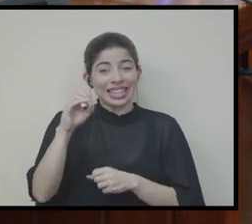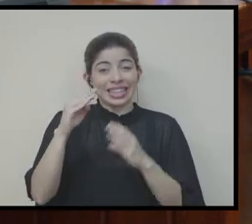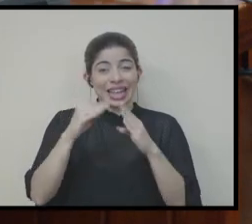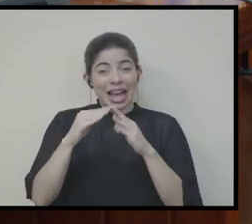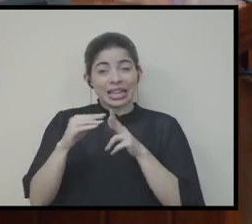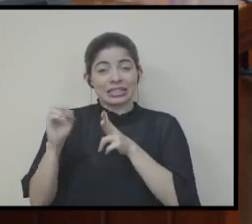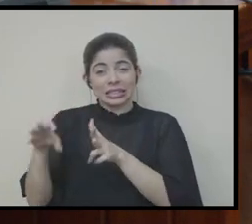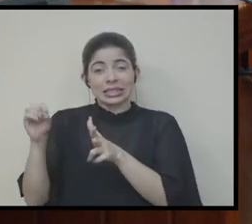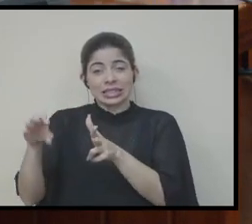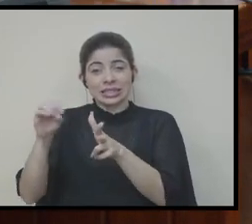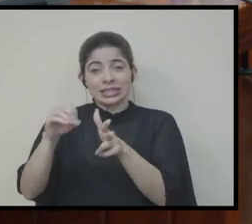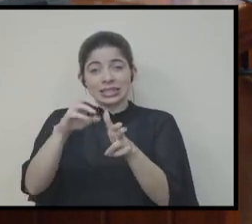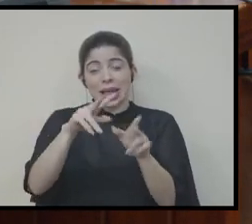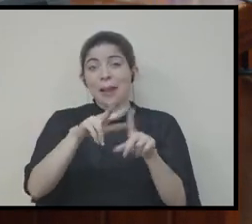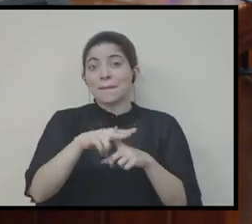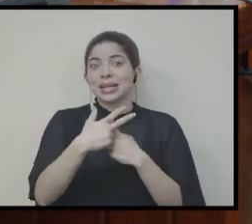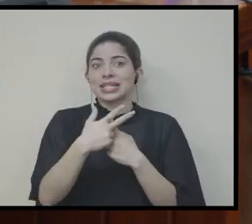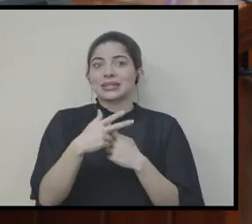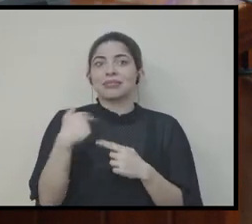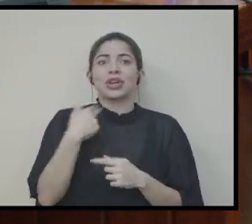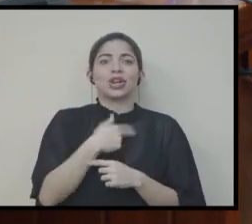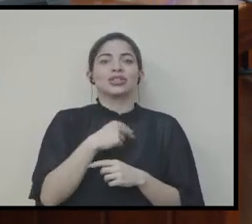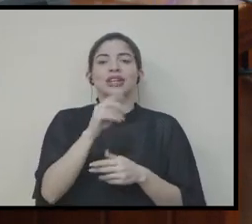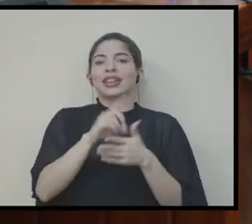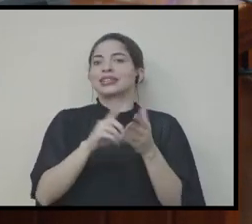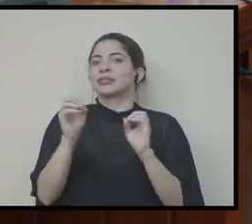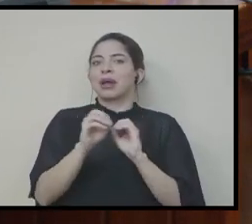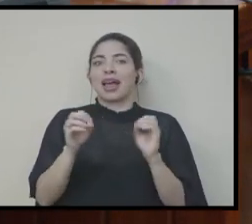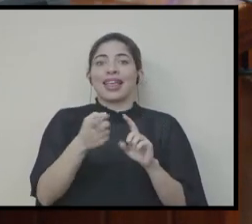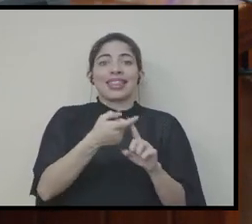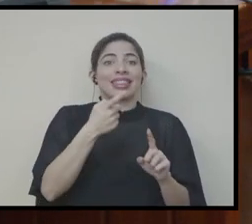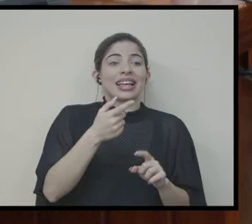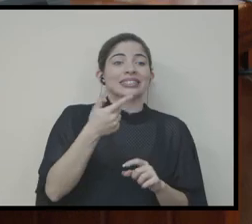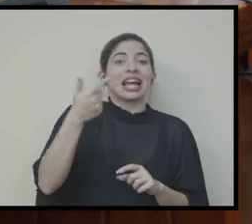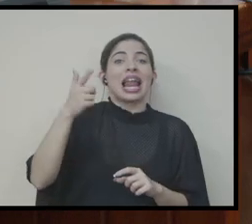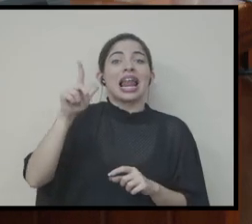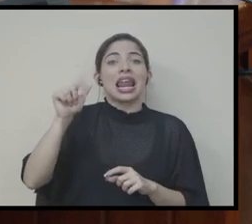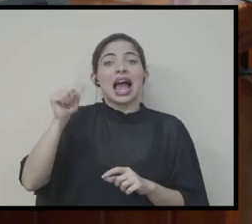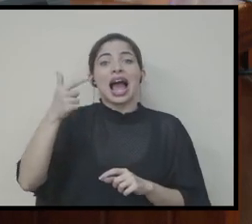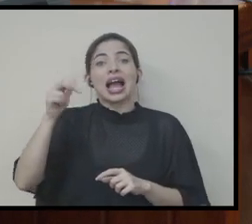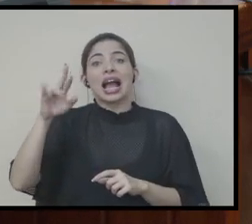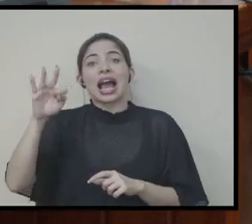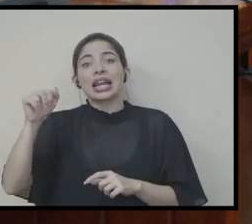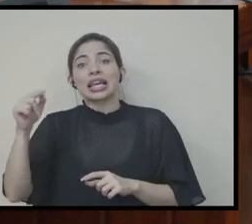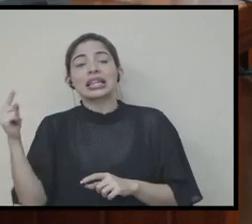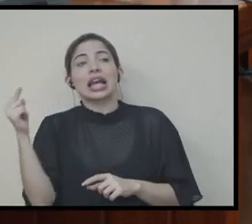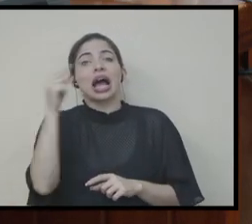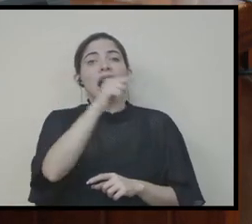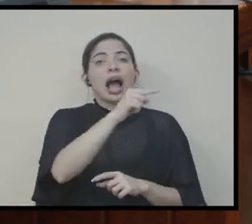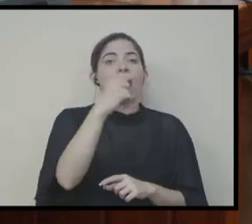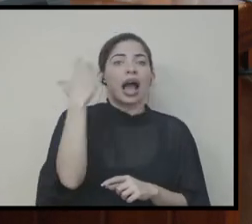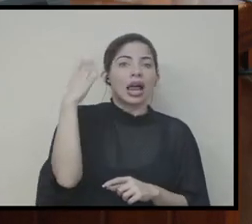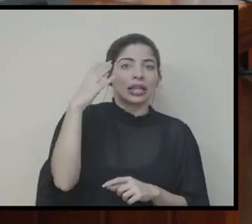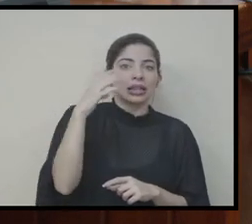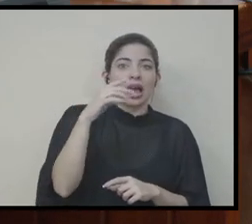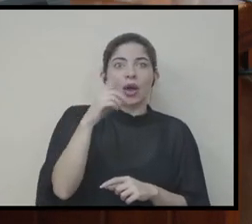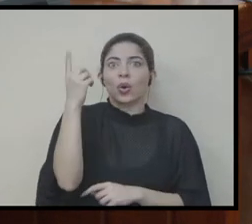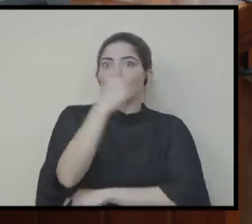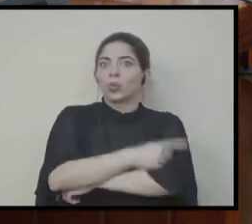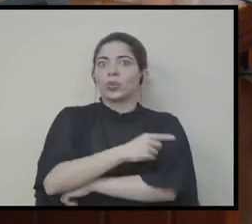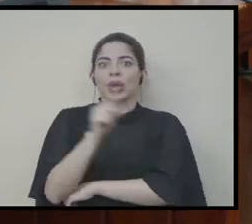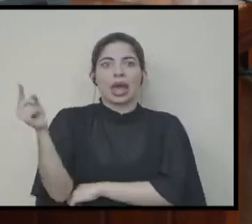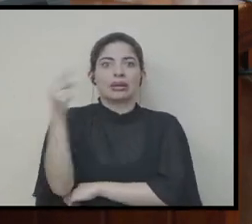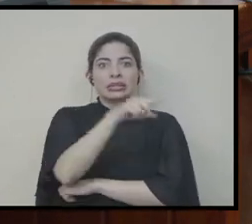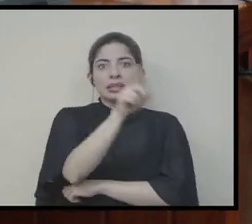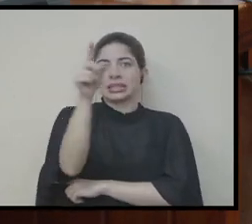casas. Además, al principio no discriminamos, ¿verdad? Íbamos desde La Garita hasta Cartago en un día.